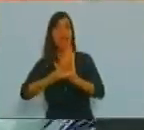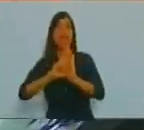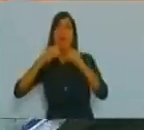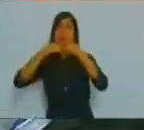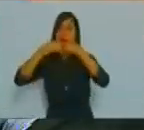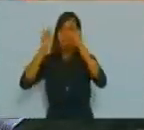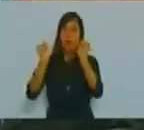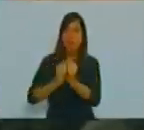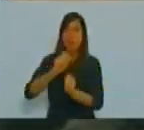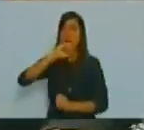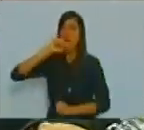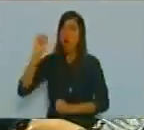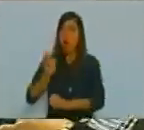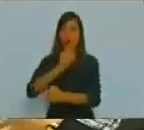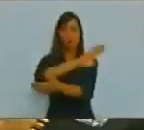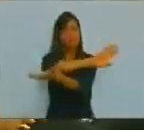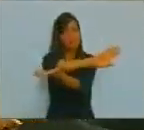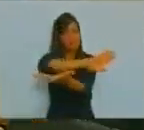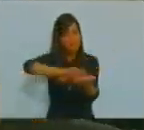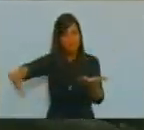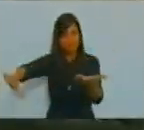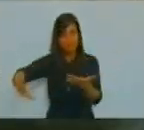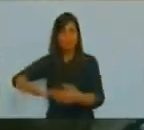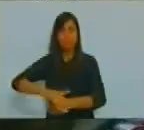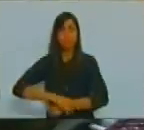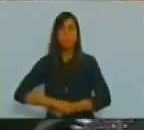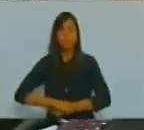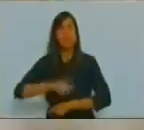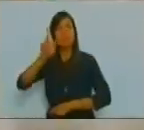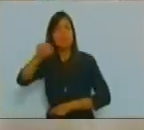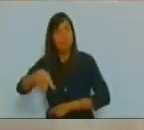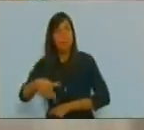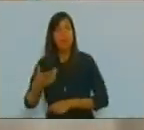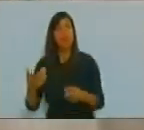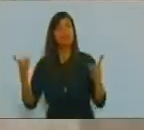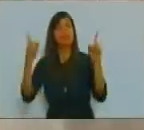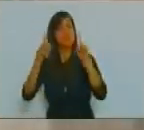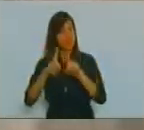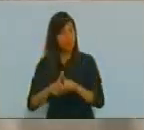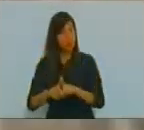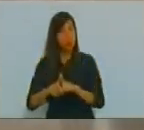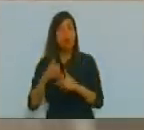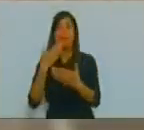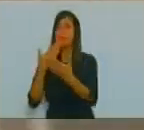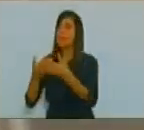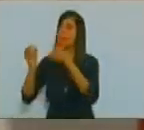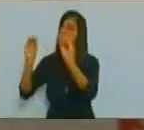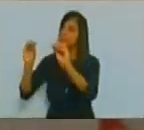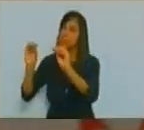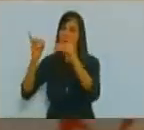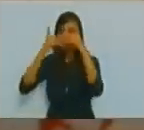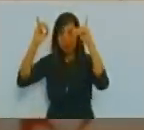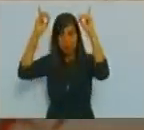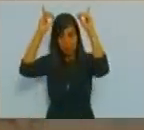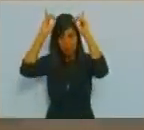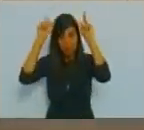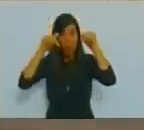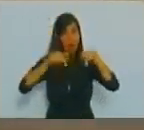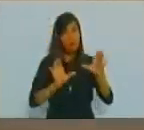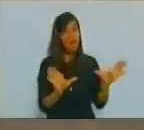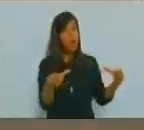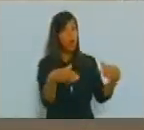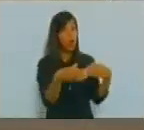intolerancia y promotoras de la convivencia igualmente solicitamos presidenta que éste órgano superior